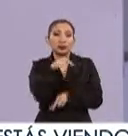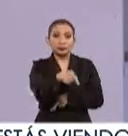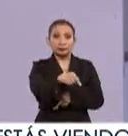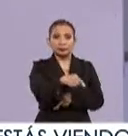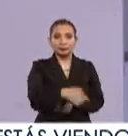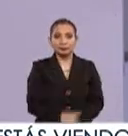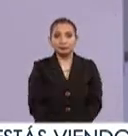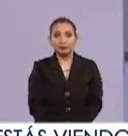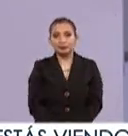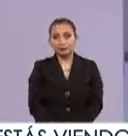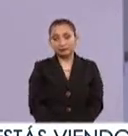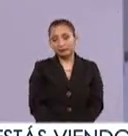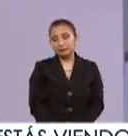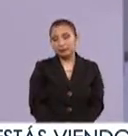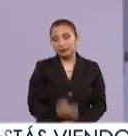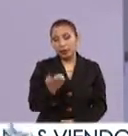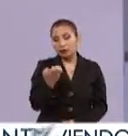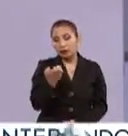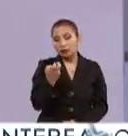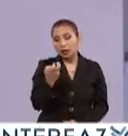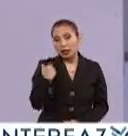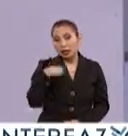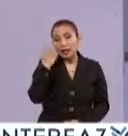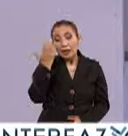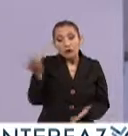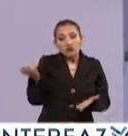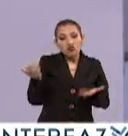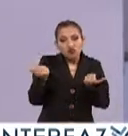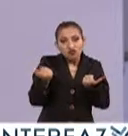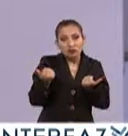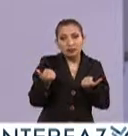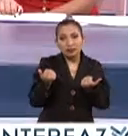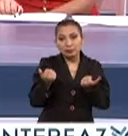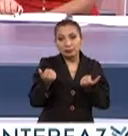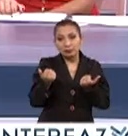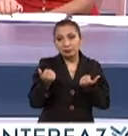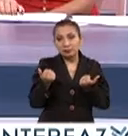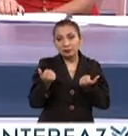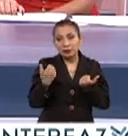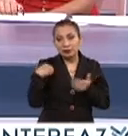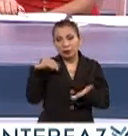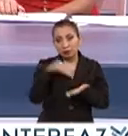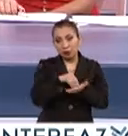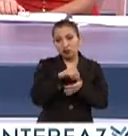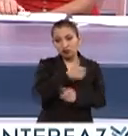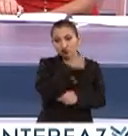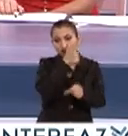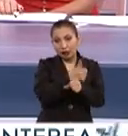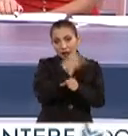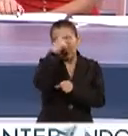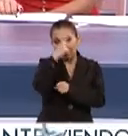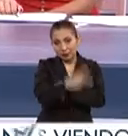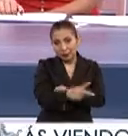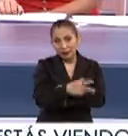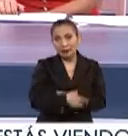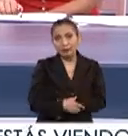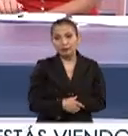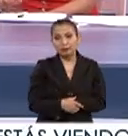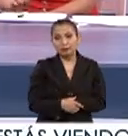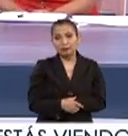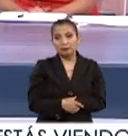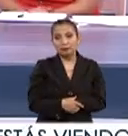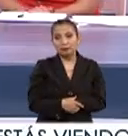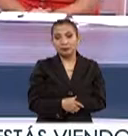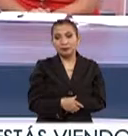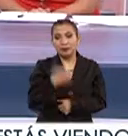profesor. Claro, entonces, claro. Eso es lo que queremos traer y establecernos, consolidar en México. Un perfil integral del